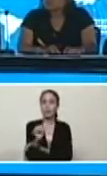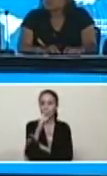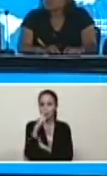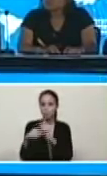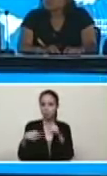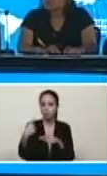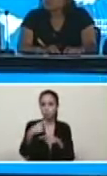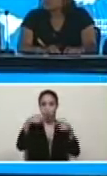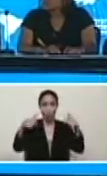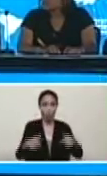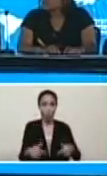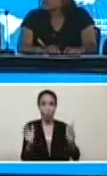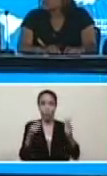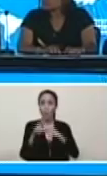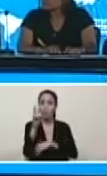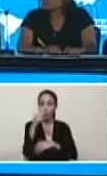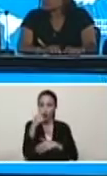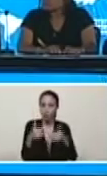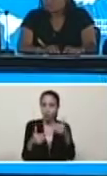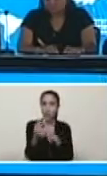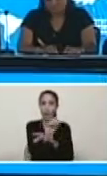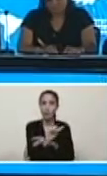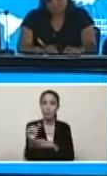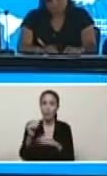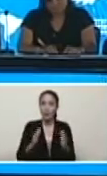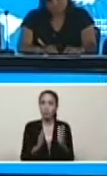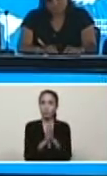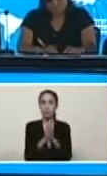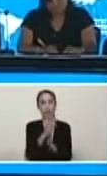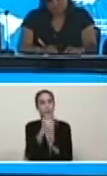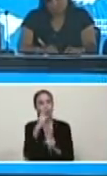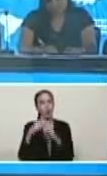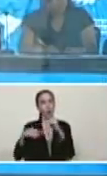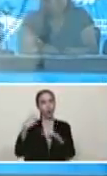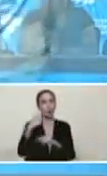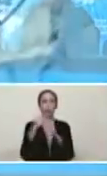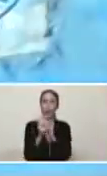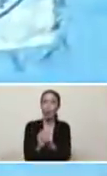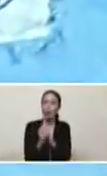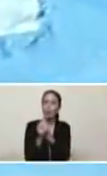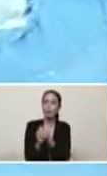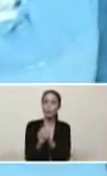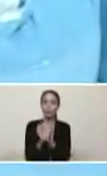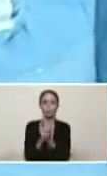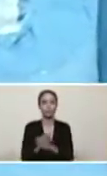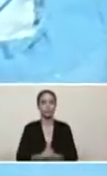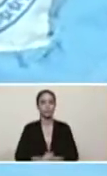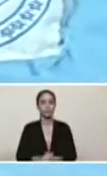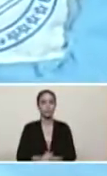día de hoy y la próxima semana, bueno, los estudiantes estarán rezando,